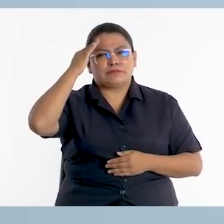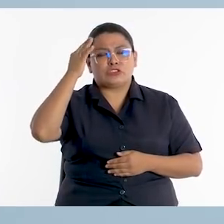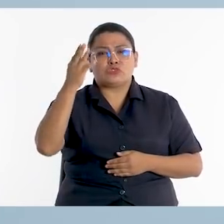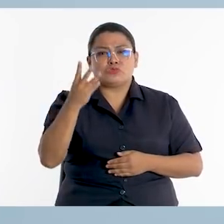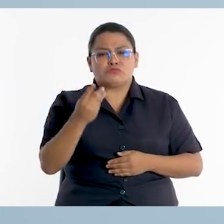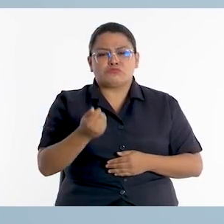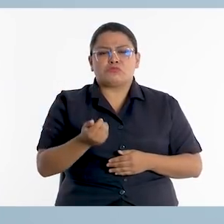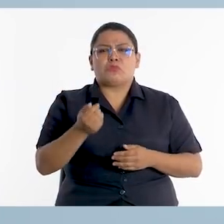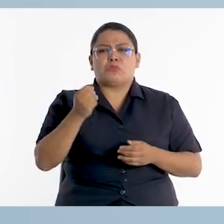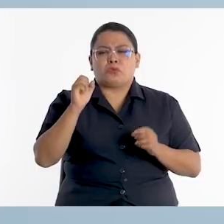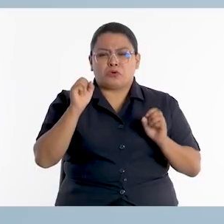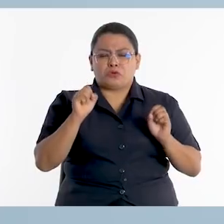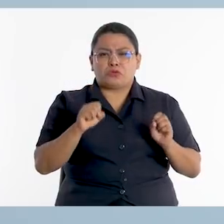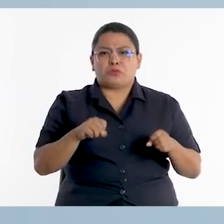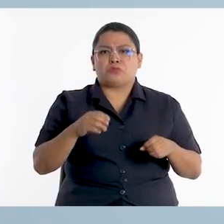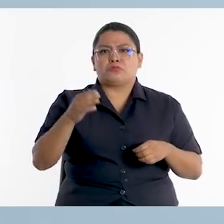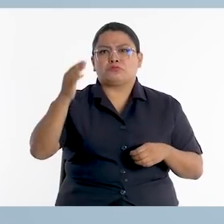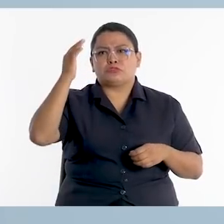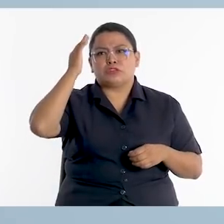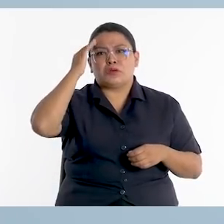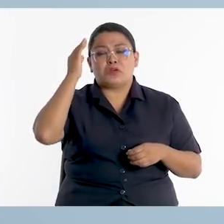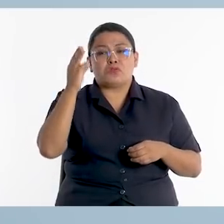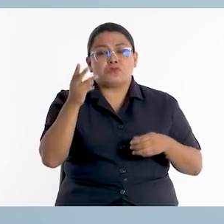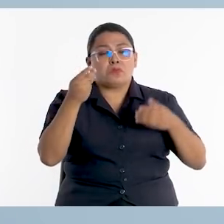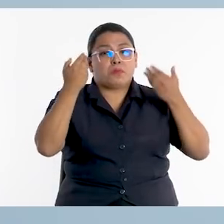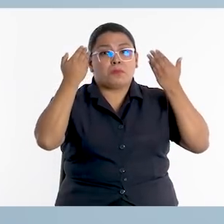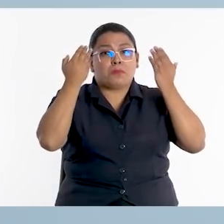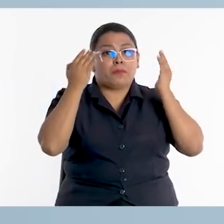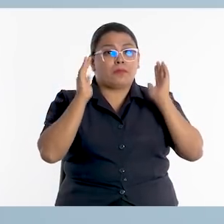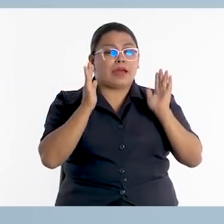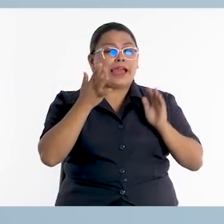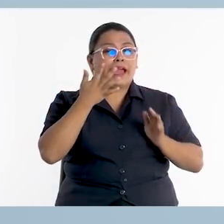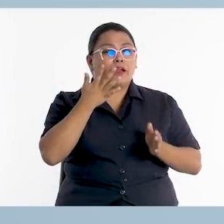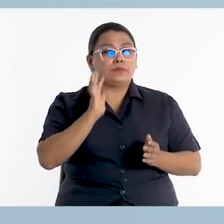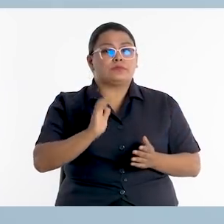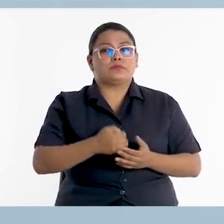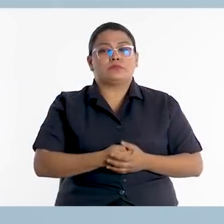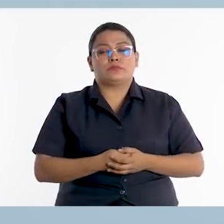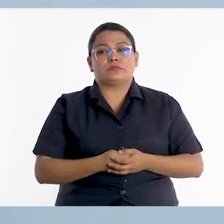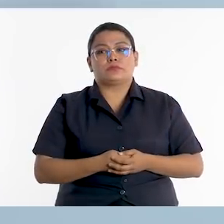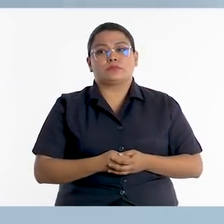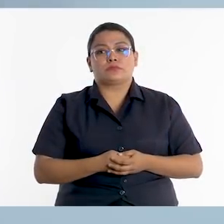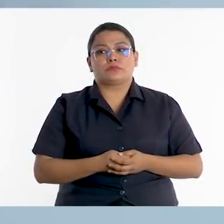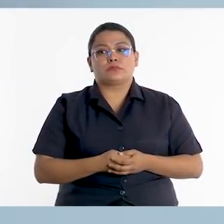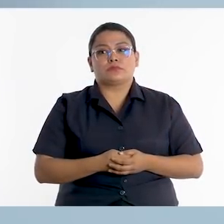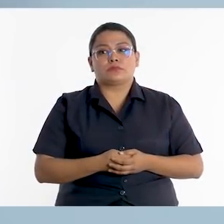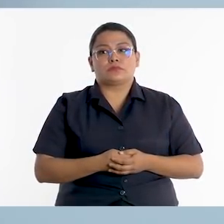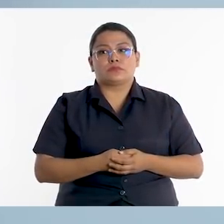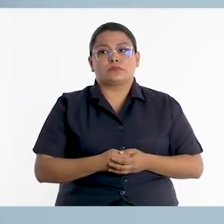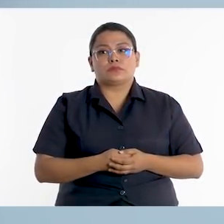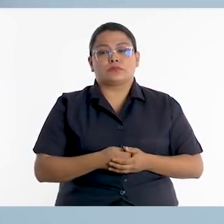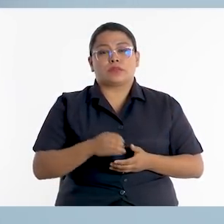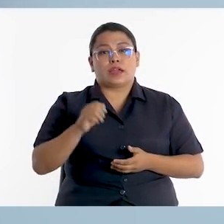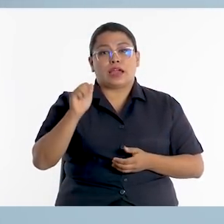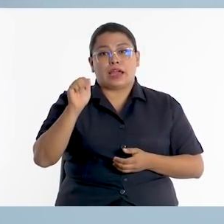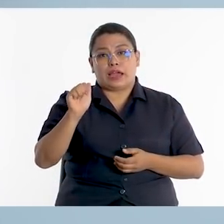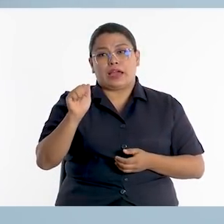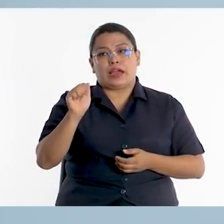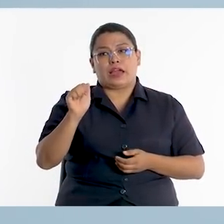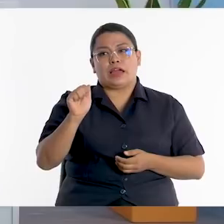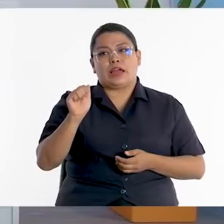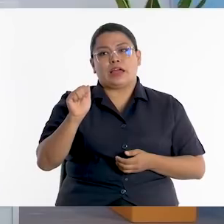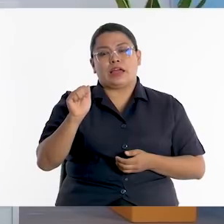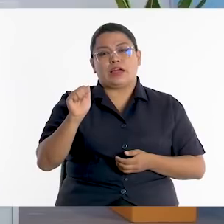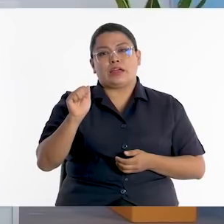podríamos encontrar el valor de una cantidad desconocida. Por ejemplo, en este caso tenemos la cantidad A la cual